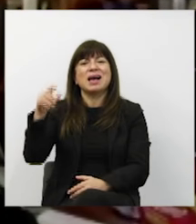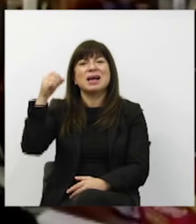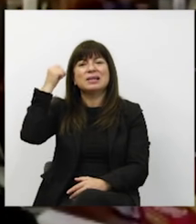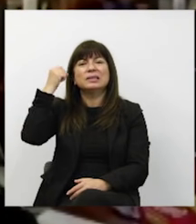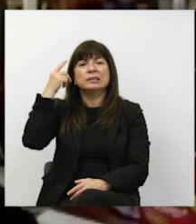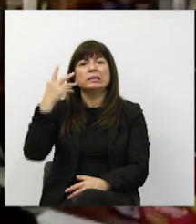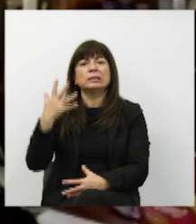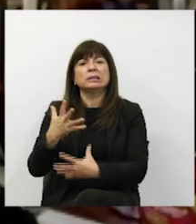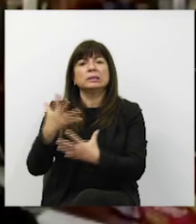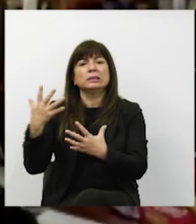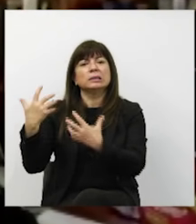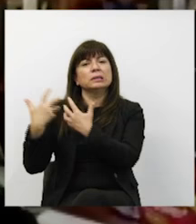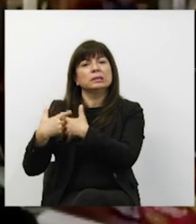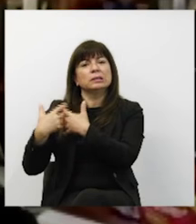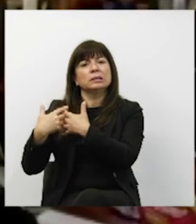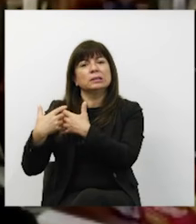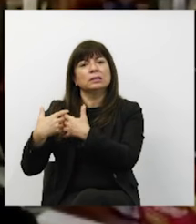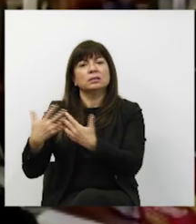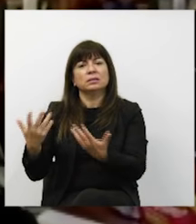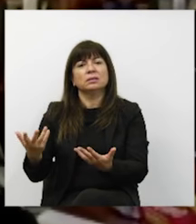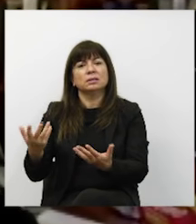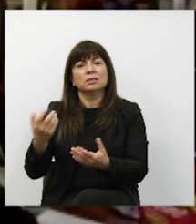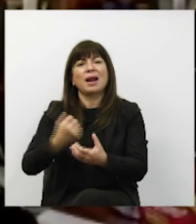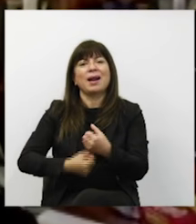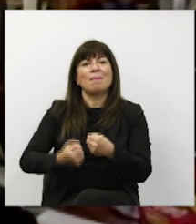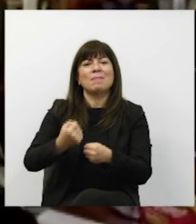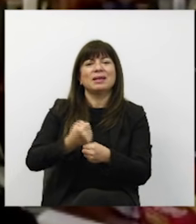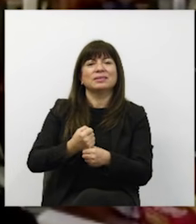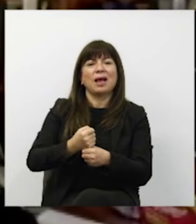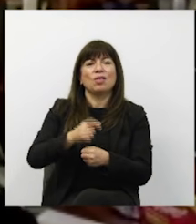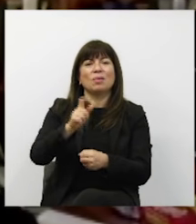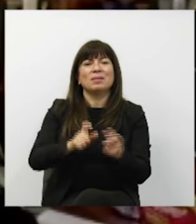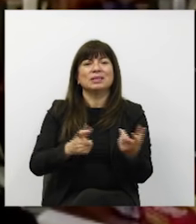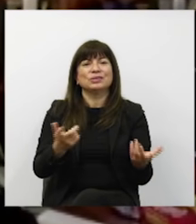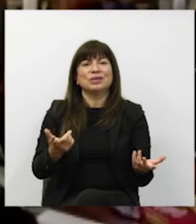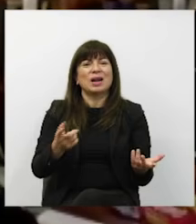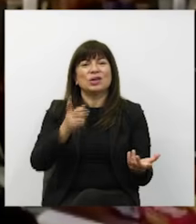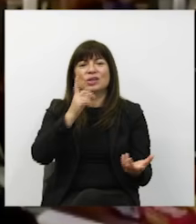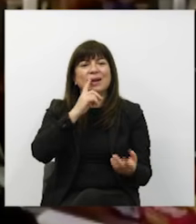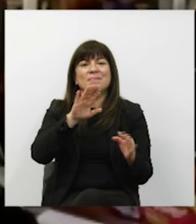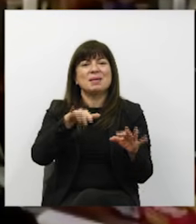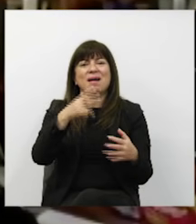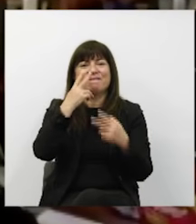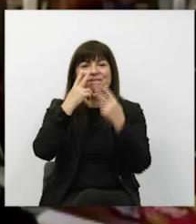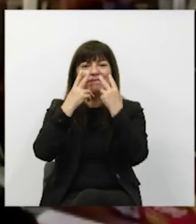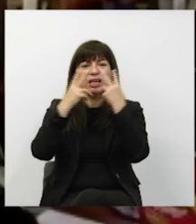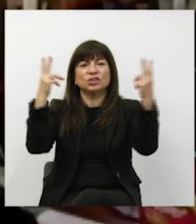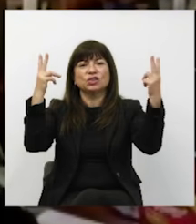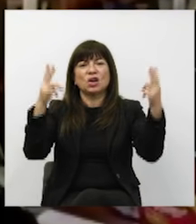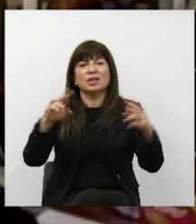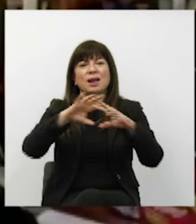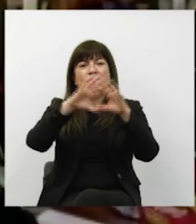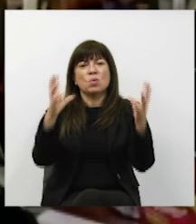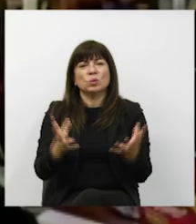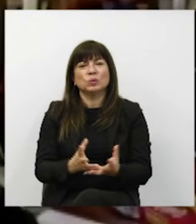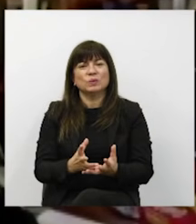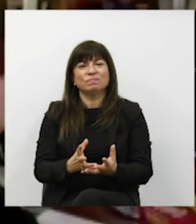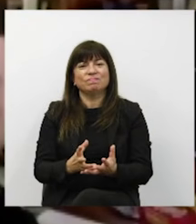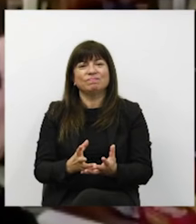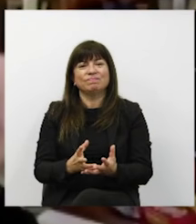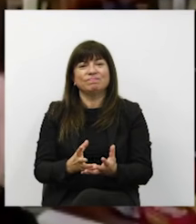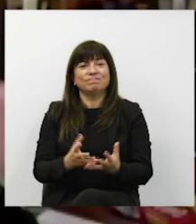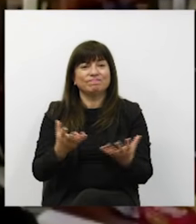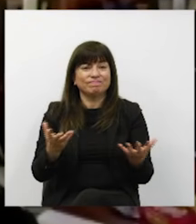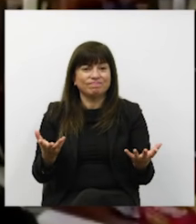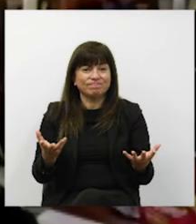cosas importantes de lo que significa modernizarse, y fueron reemplazados por personas que no tienen esa misma visión del mundo, pienso yo. Y si del otro lado